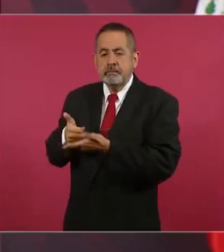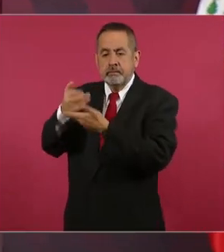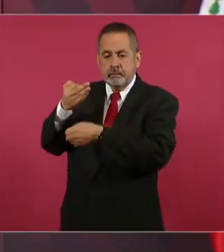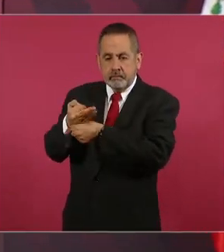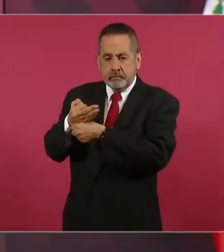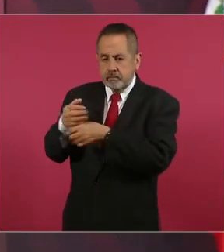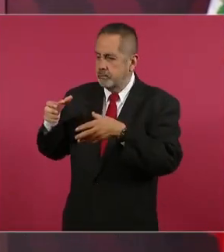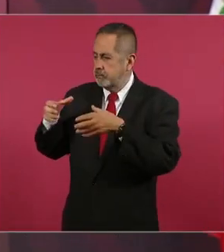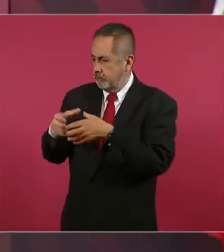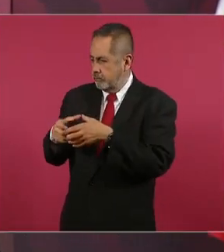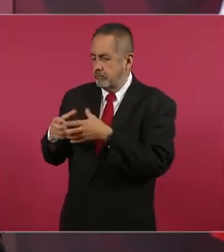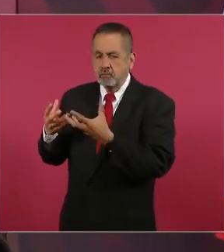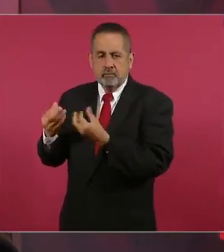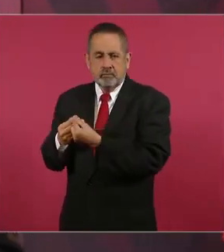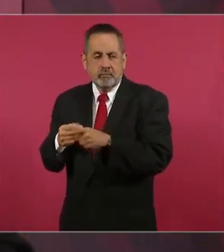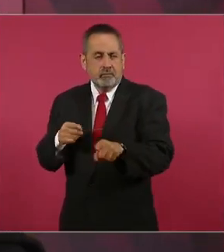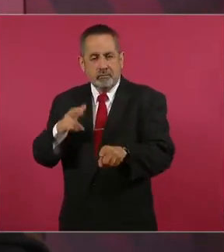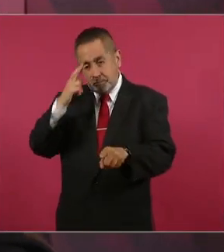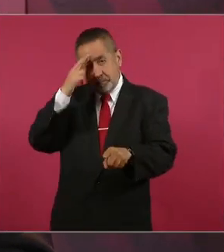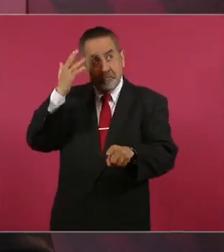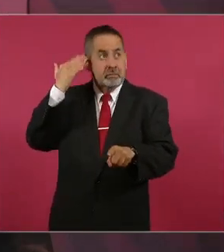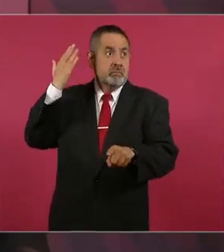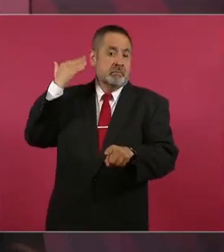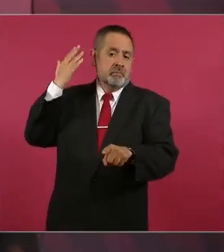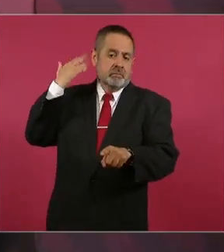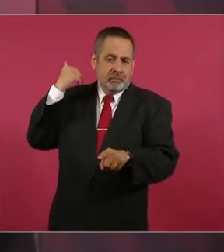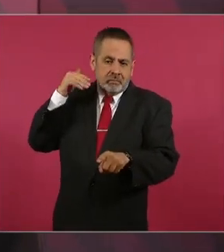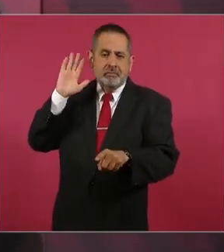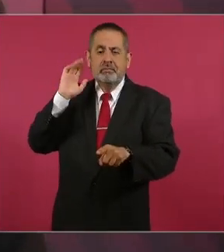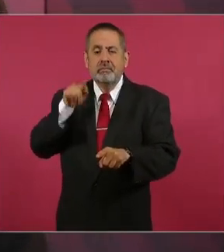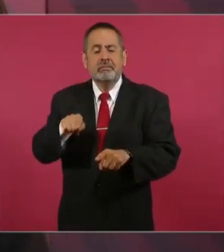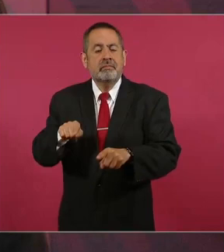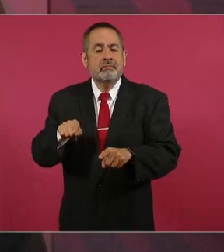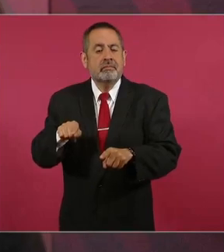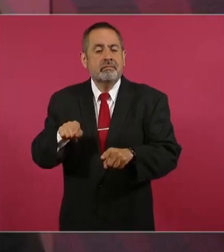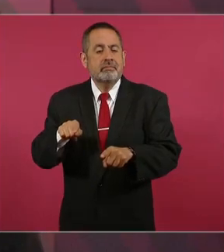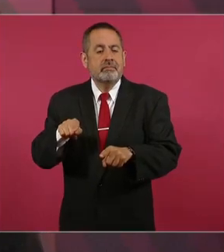¿Saben cuántos cuidaban al presidente? Y entonces Loret no decía nada.